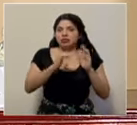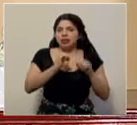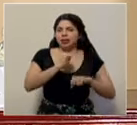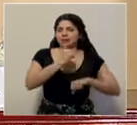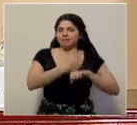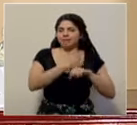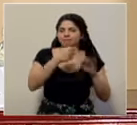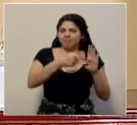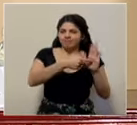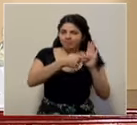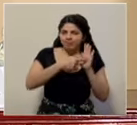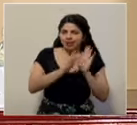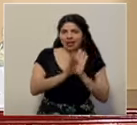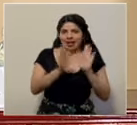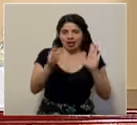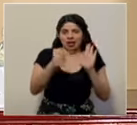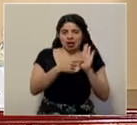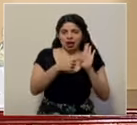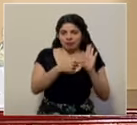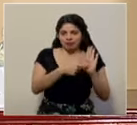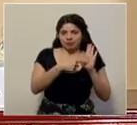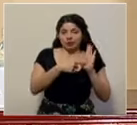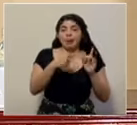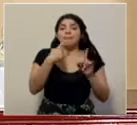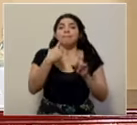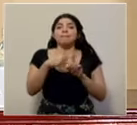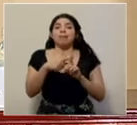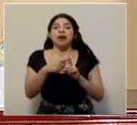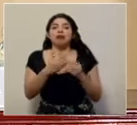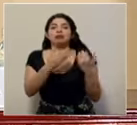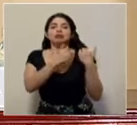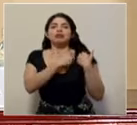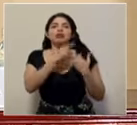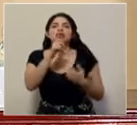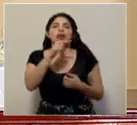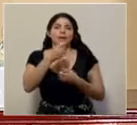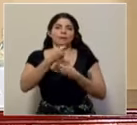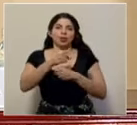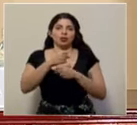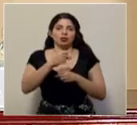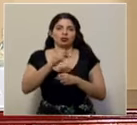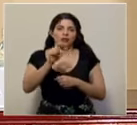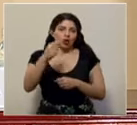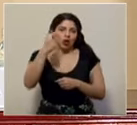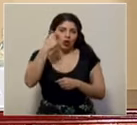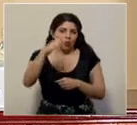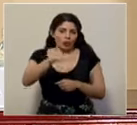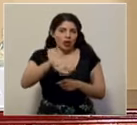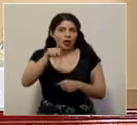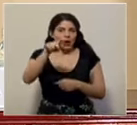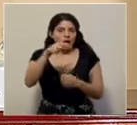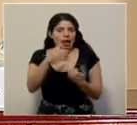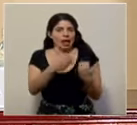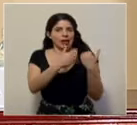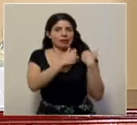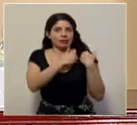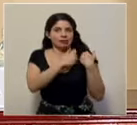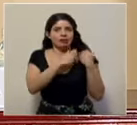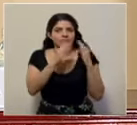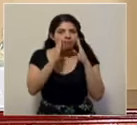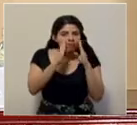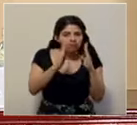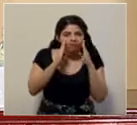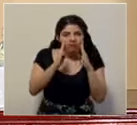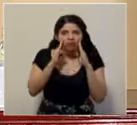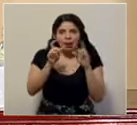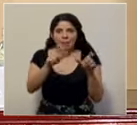consideraciones generales y además la competencia de la municipalidad como gobierno local en el abordaje de la